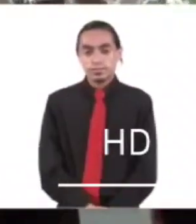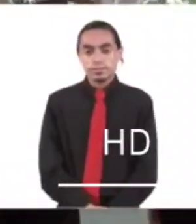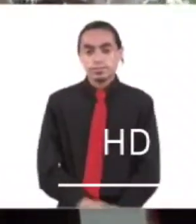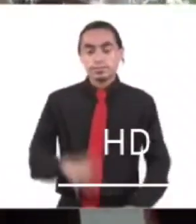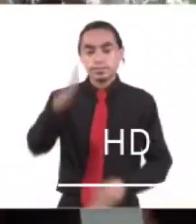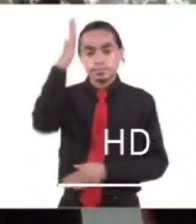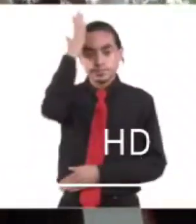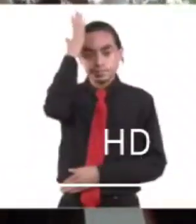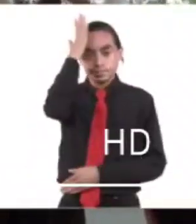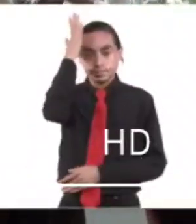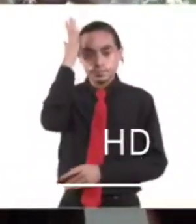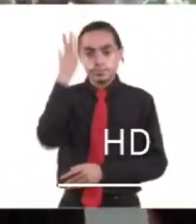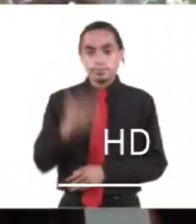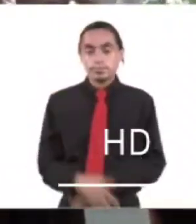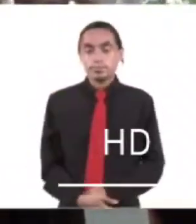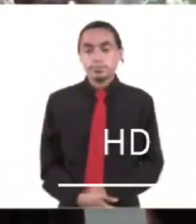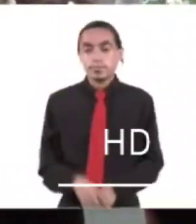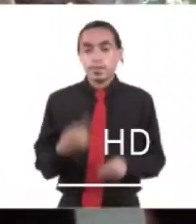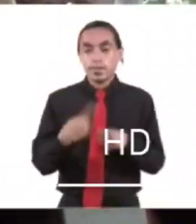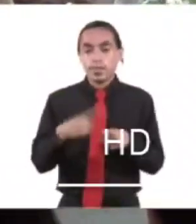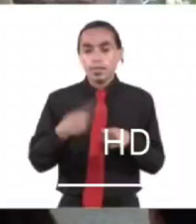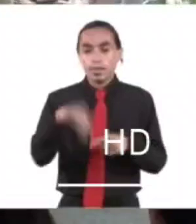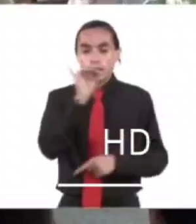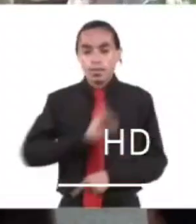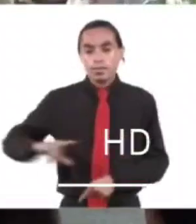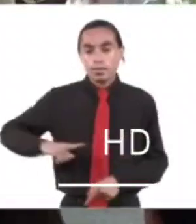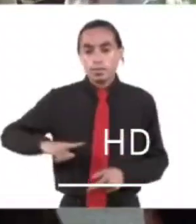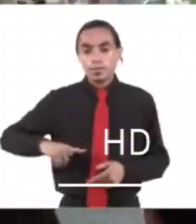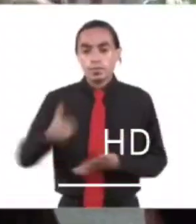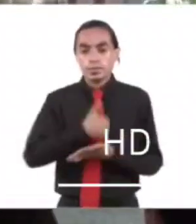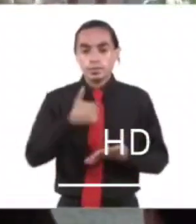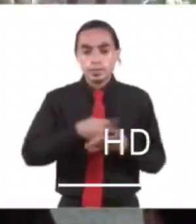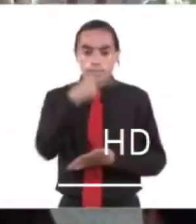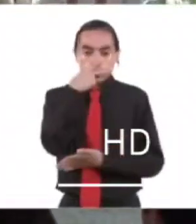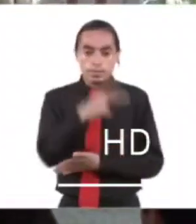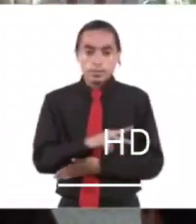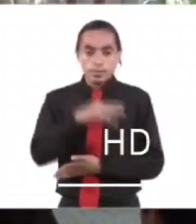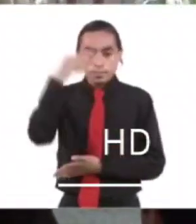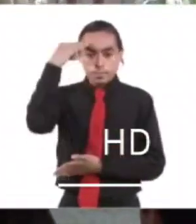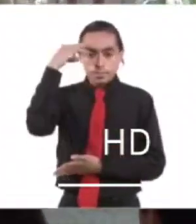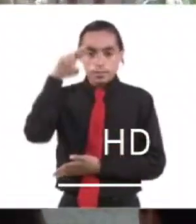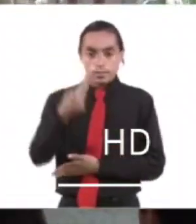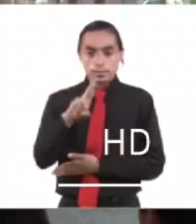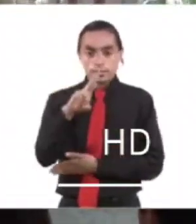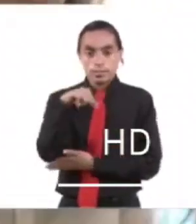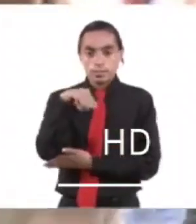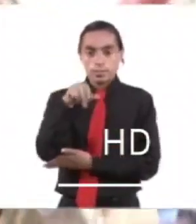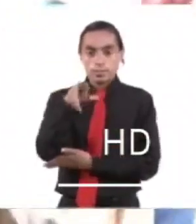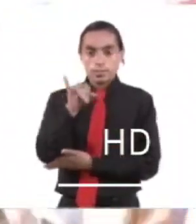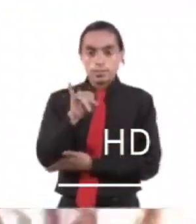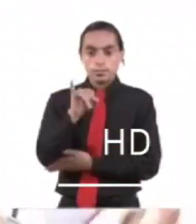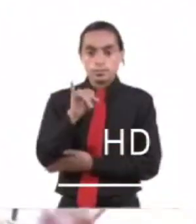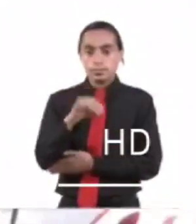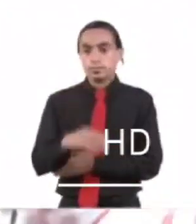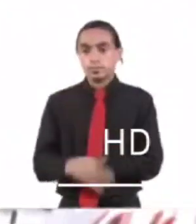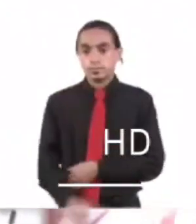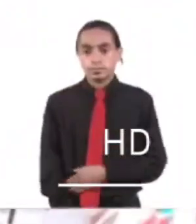Preside este acto el jefe de gobierno de la Ciudad de México, maestro Martí Batres